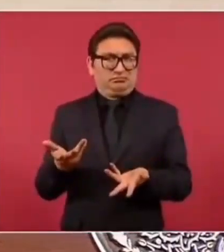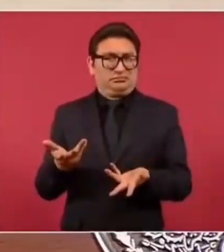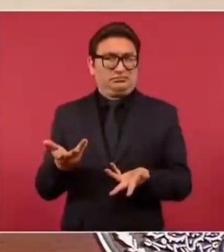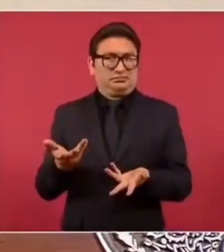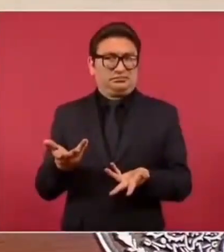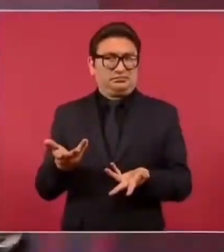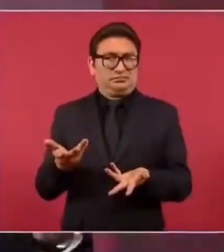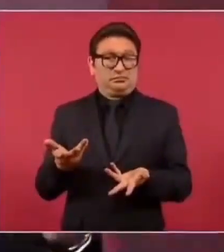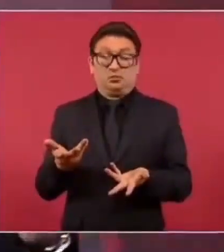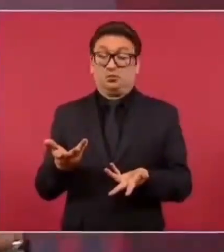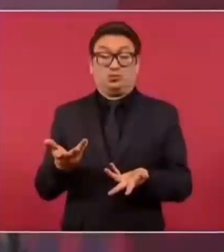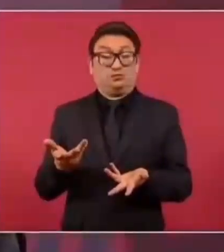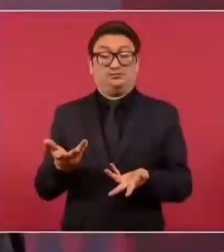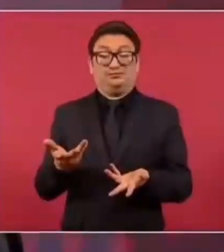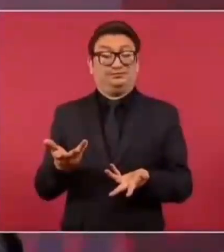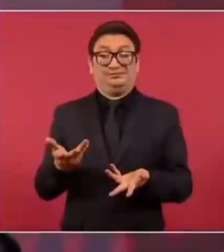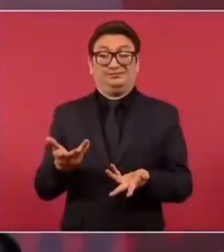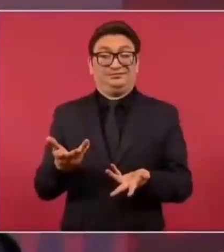No.